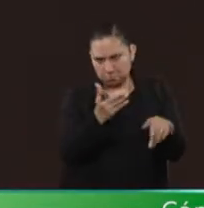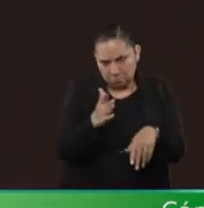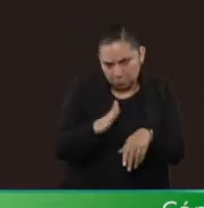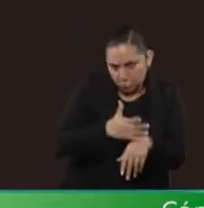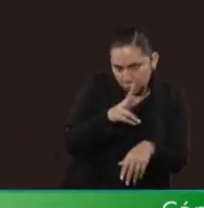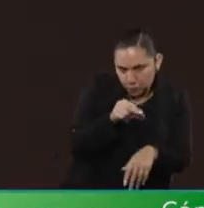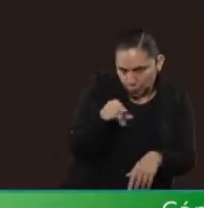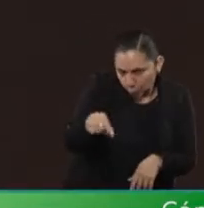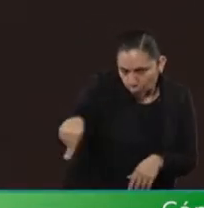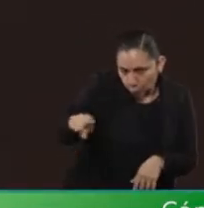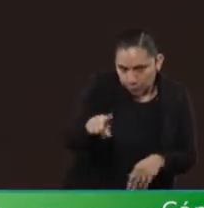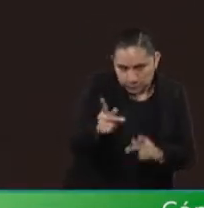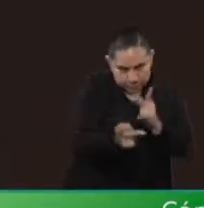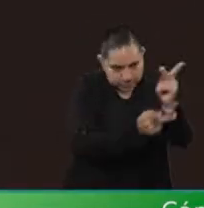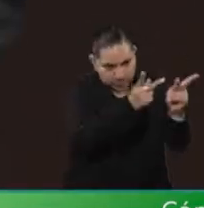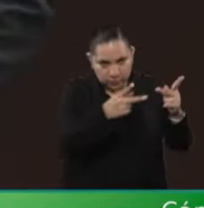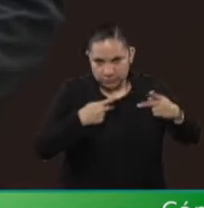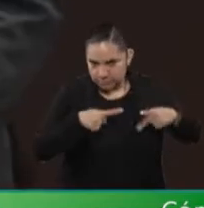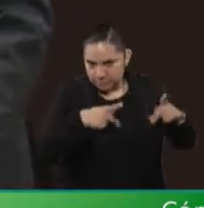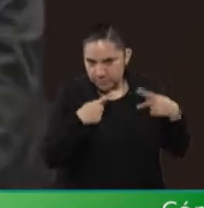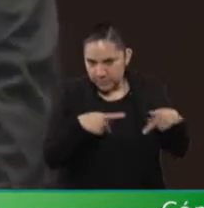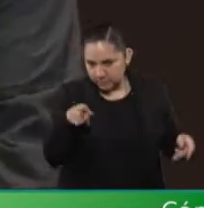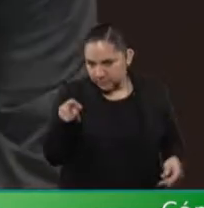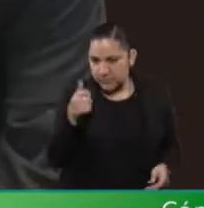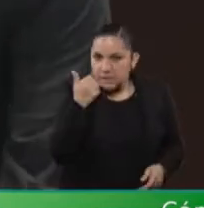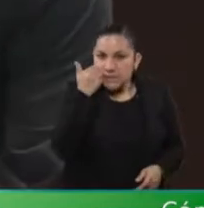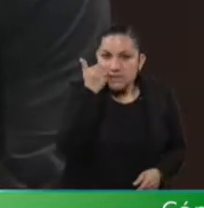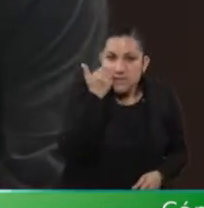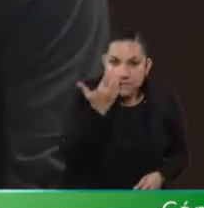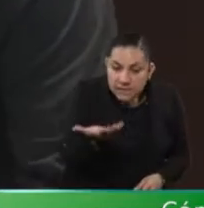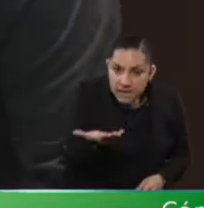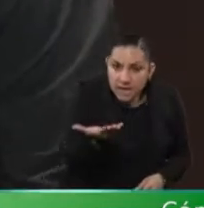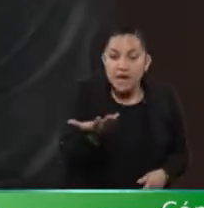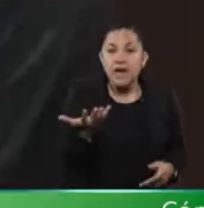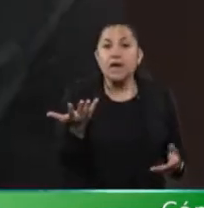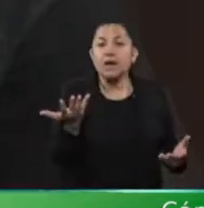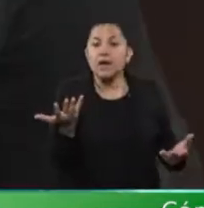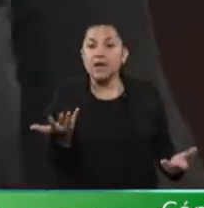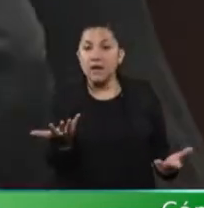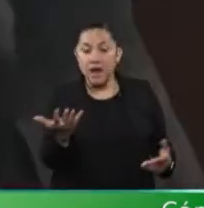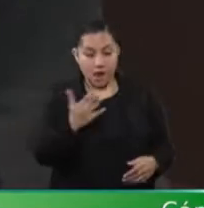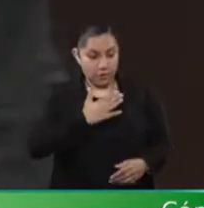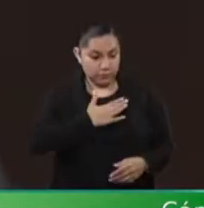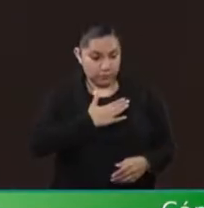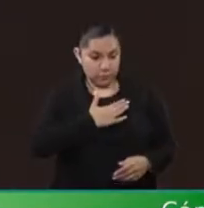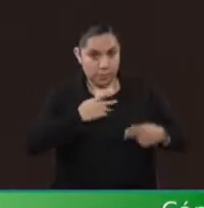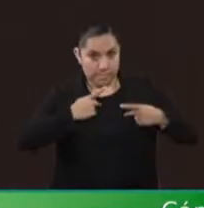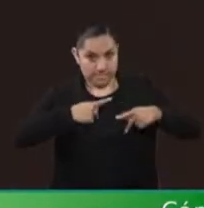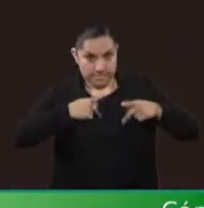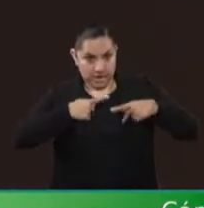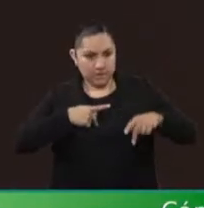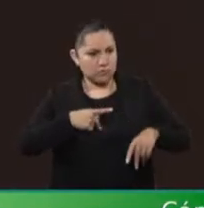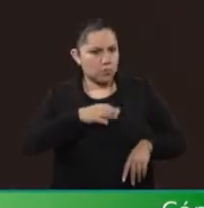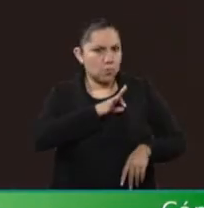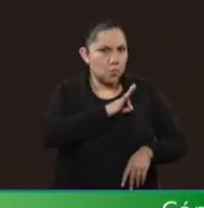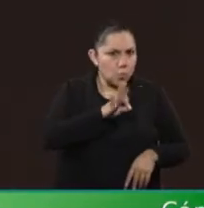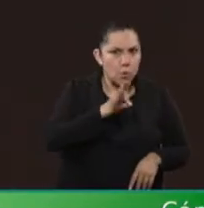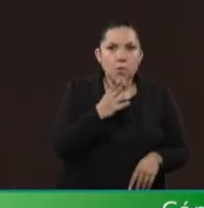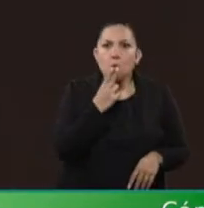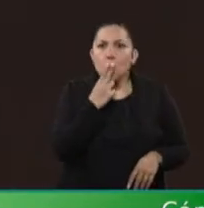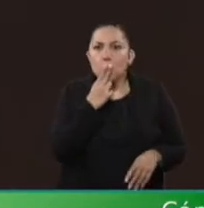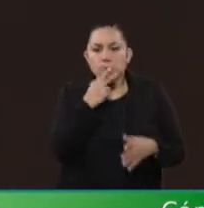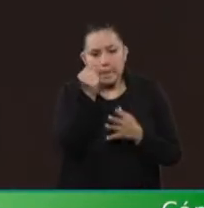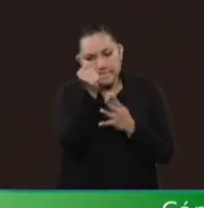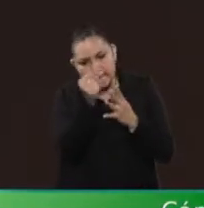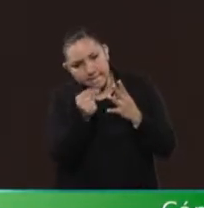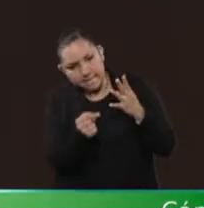de que querían quitarle los recursos que tenemos las y los mexicanos